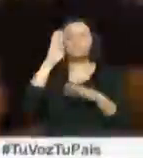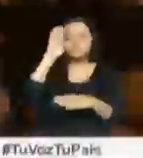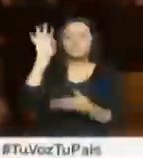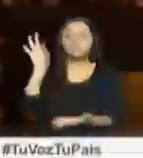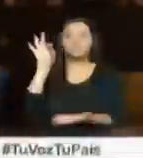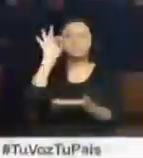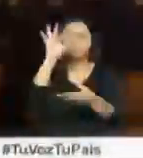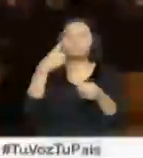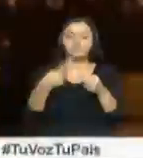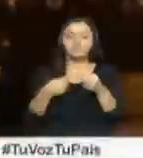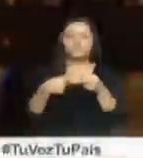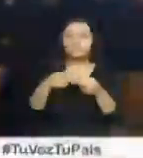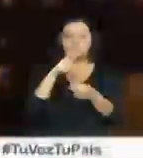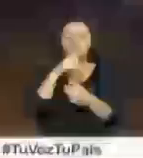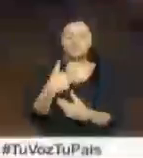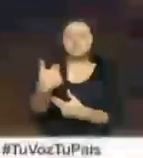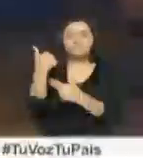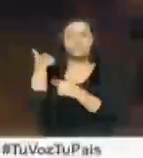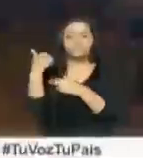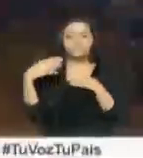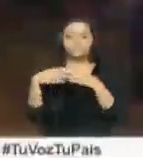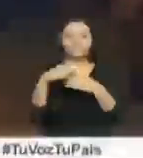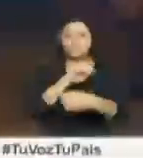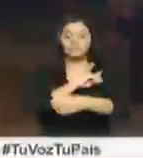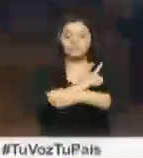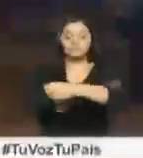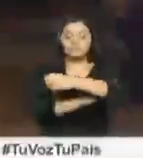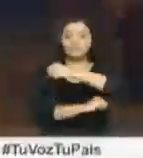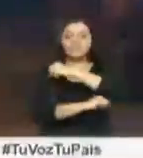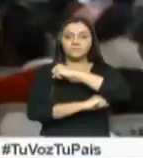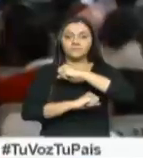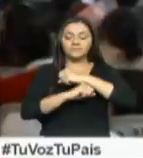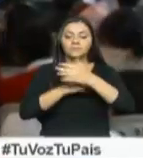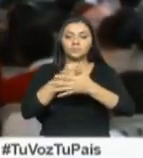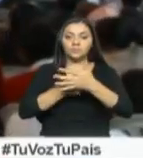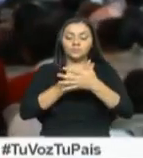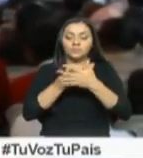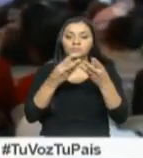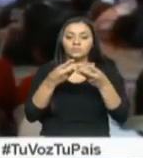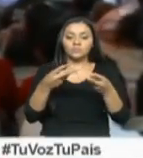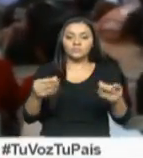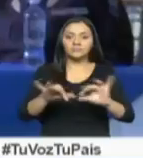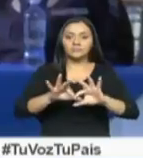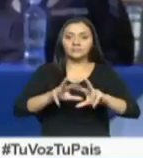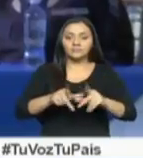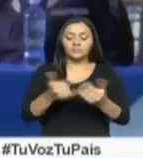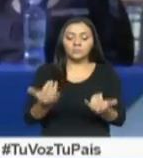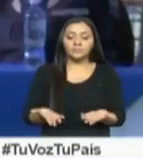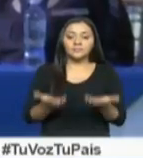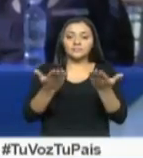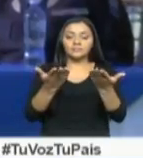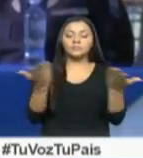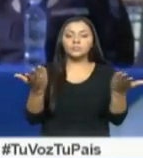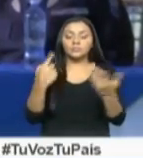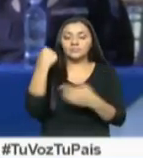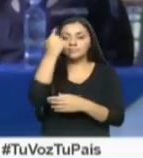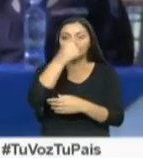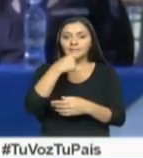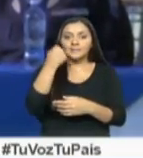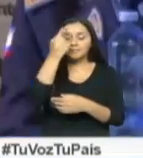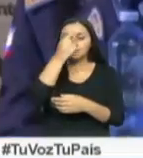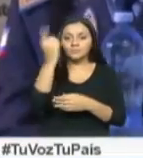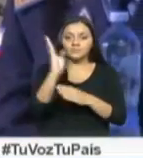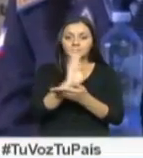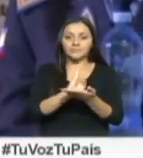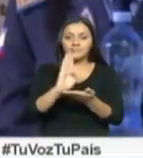Quito para ser parte del fortalecimiento de la lucha contra la delincuencia. El acto de entrega, que tuvo lugar en la Plaza Cívica de Carapungo,